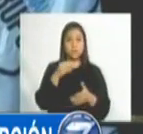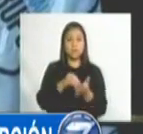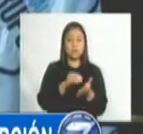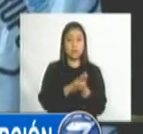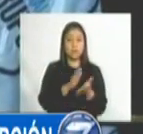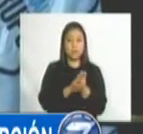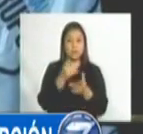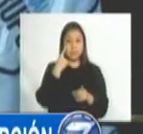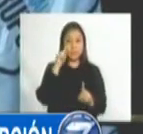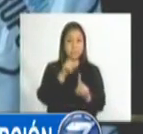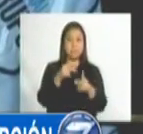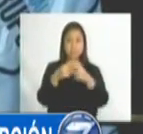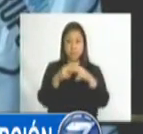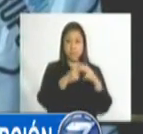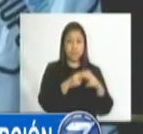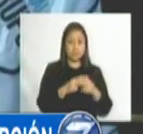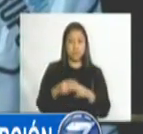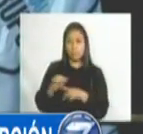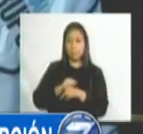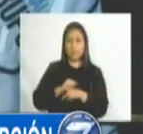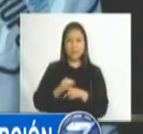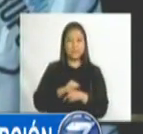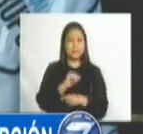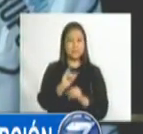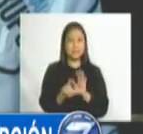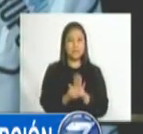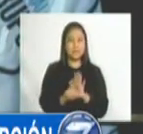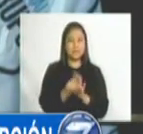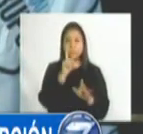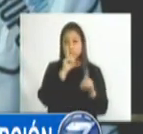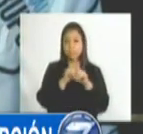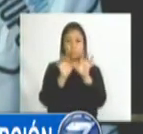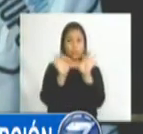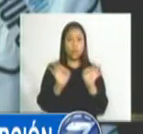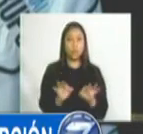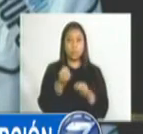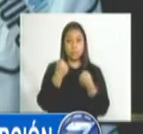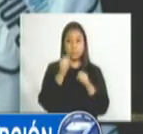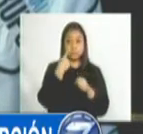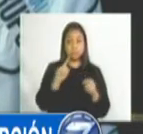para detección de prácticas anómalas, la formulación de propuestas de